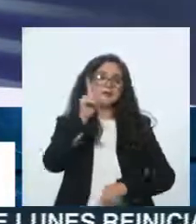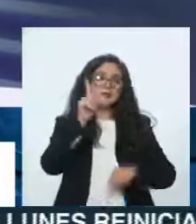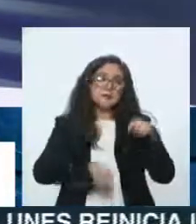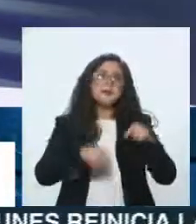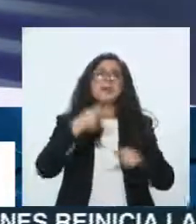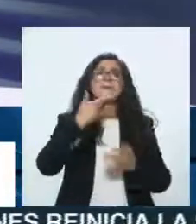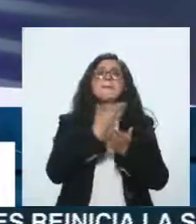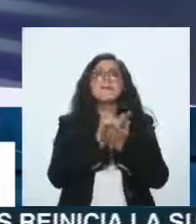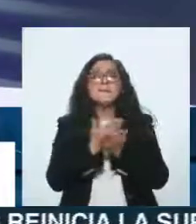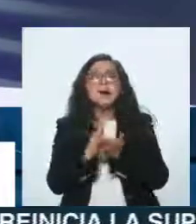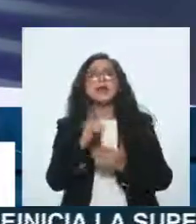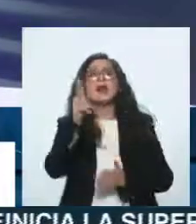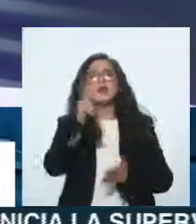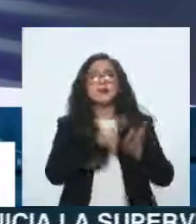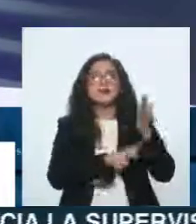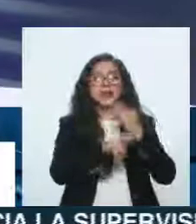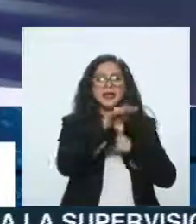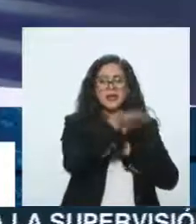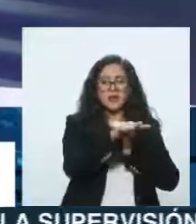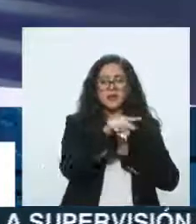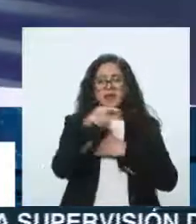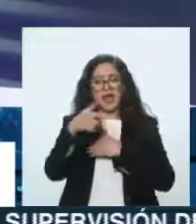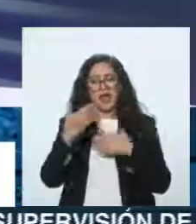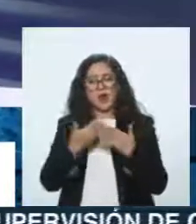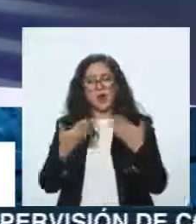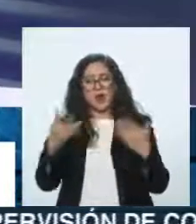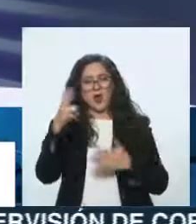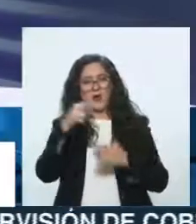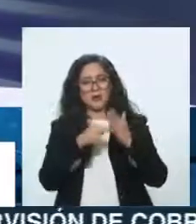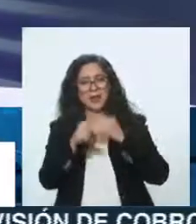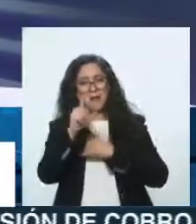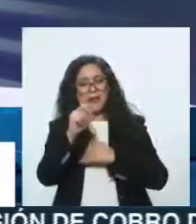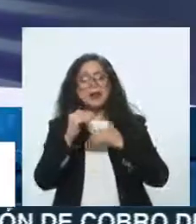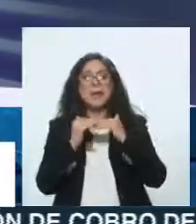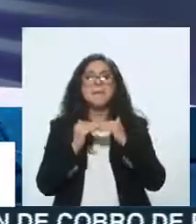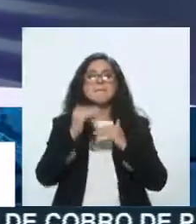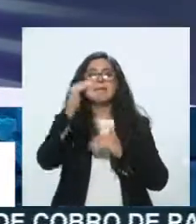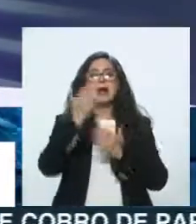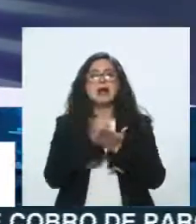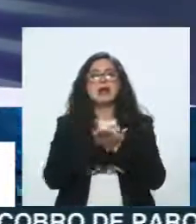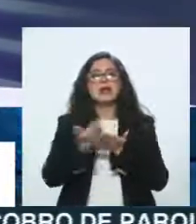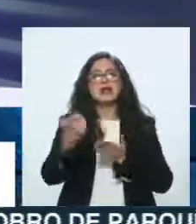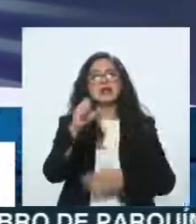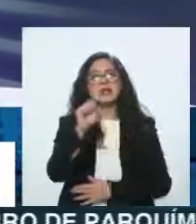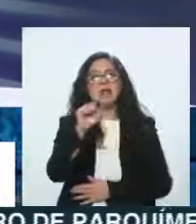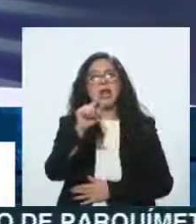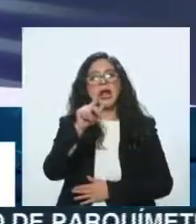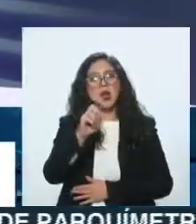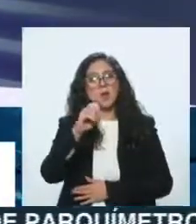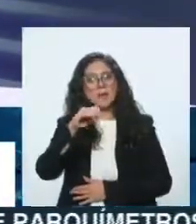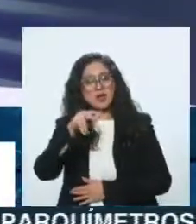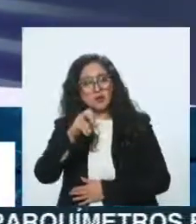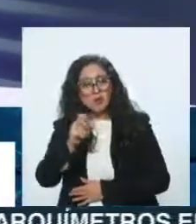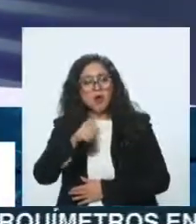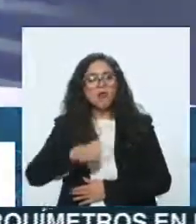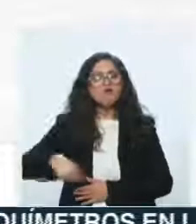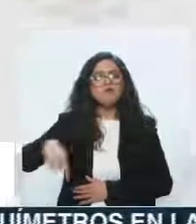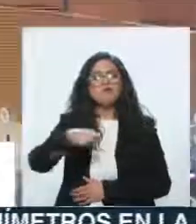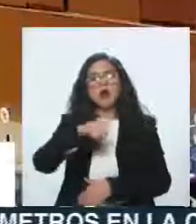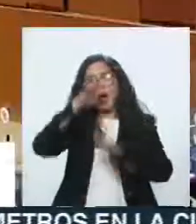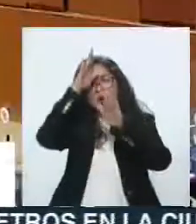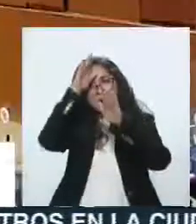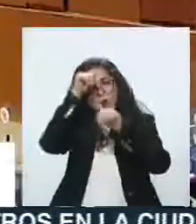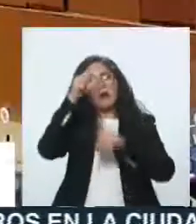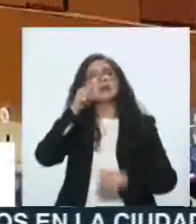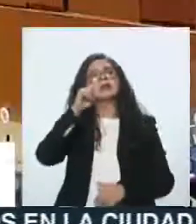mínimo que ya vimos en 2019 y en 2020, que también fue una de las cosas sobre la mesa que se aprobó en el TEMEC. También va a